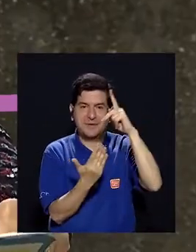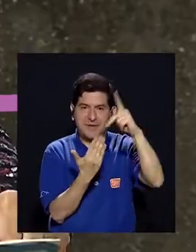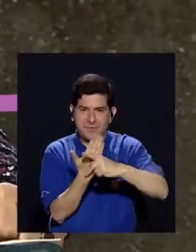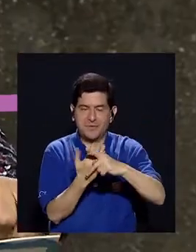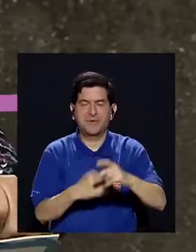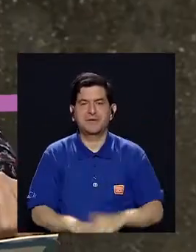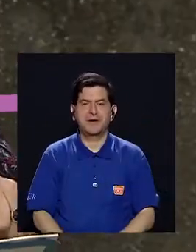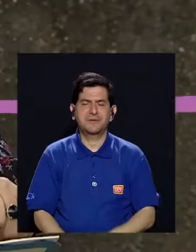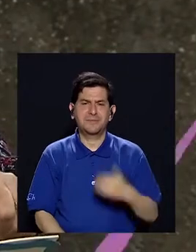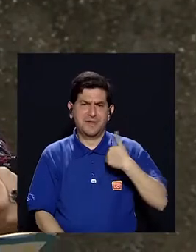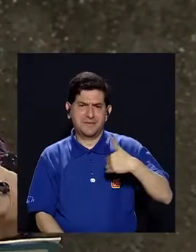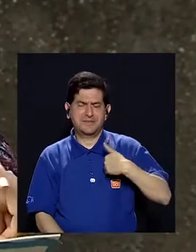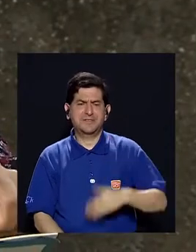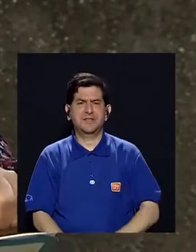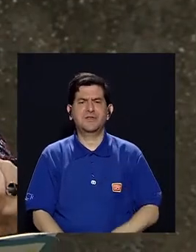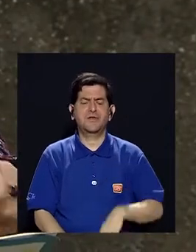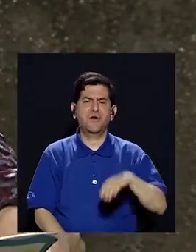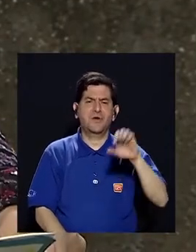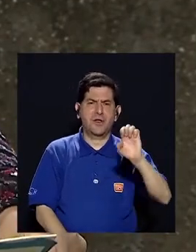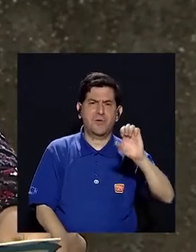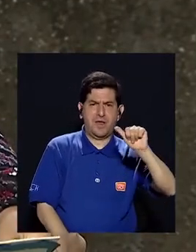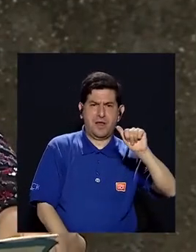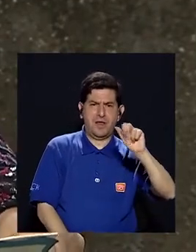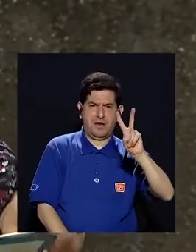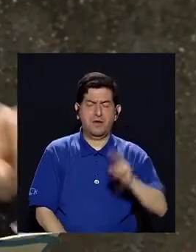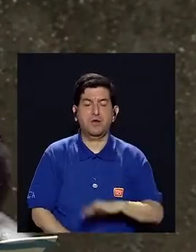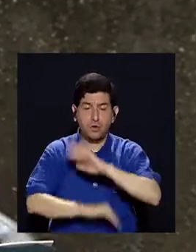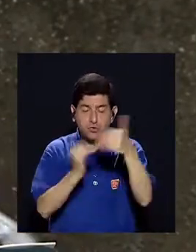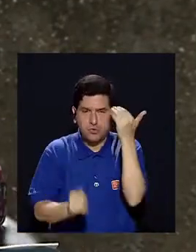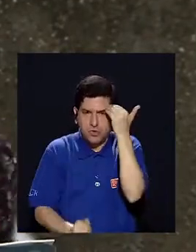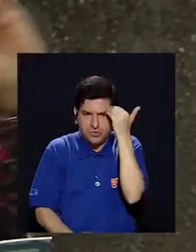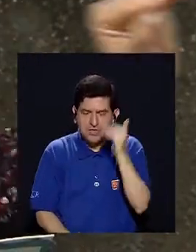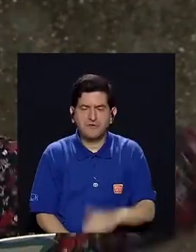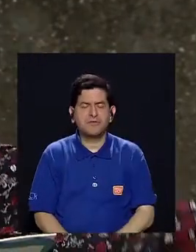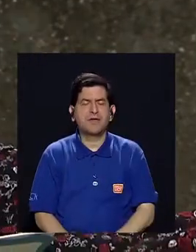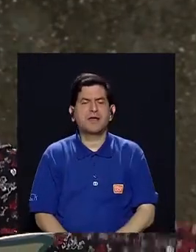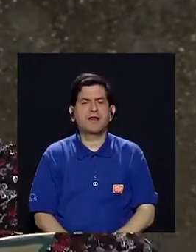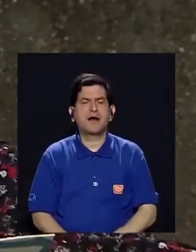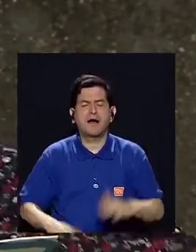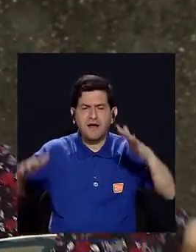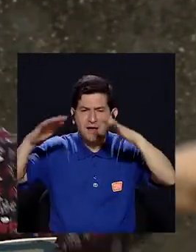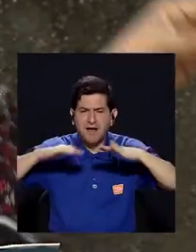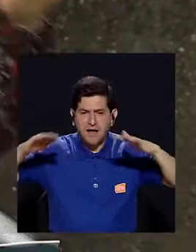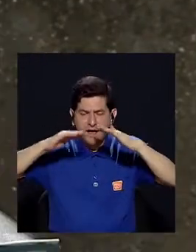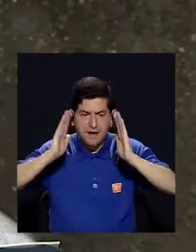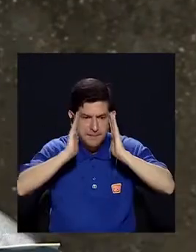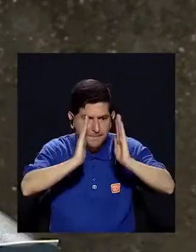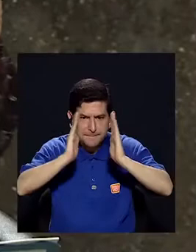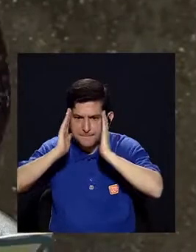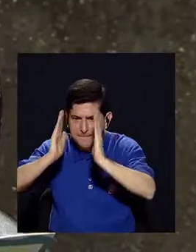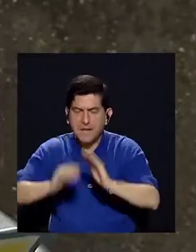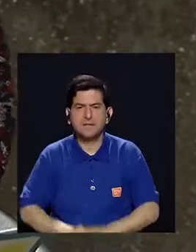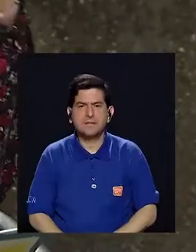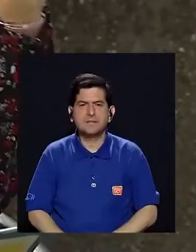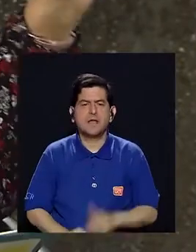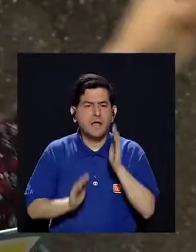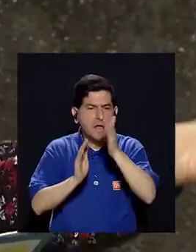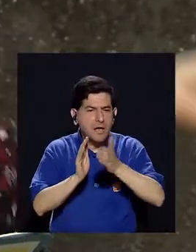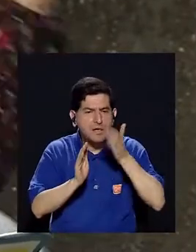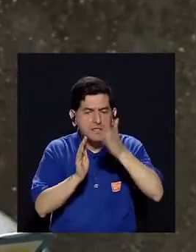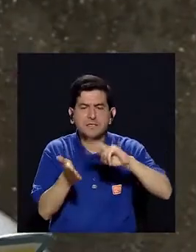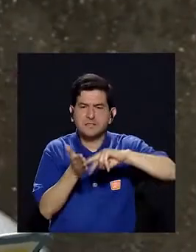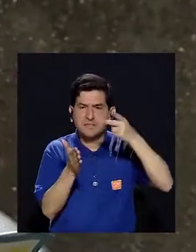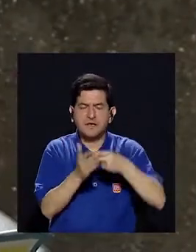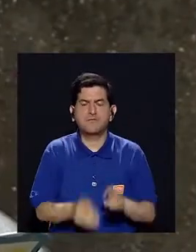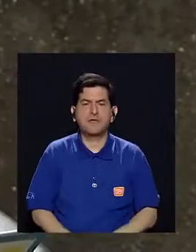programa, don Eugenio, yo quisiera que retomemos. A ver, todos sabemos que tenemos que cuidar el ambiente. Todos sabemos que si lo cuidamos, eso